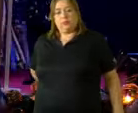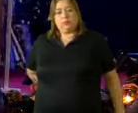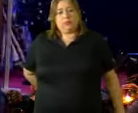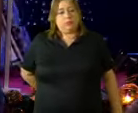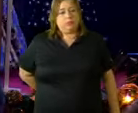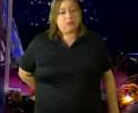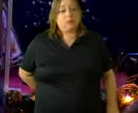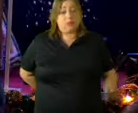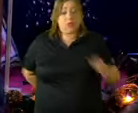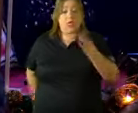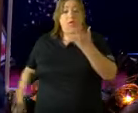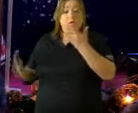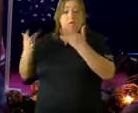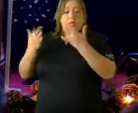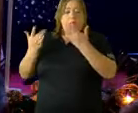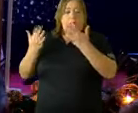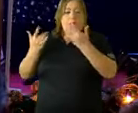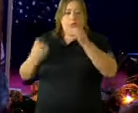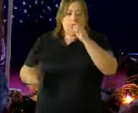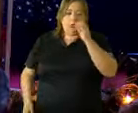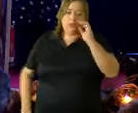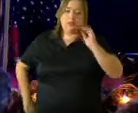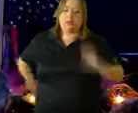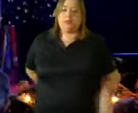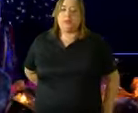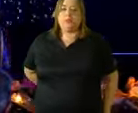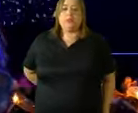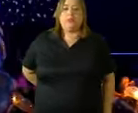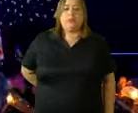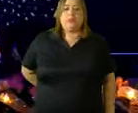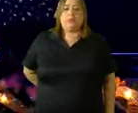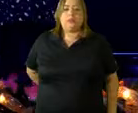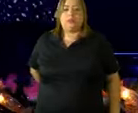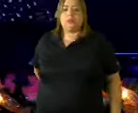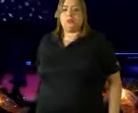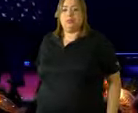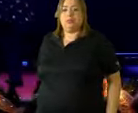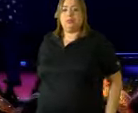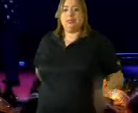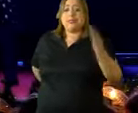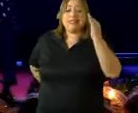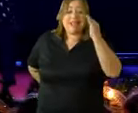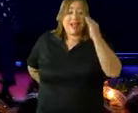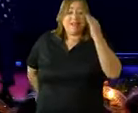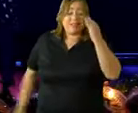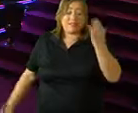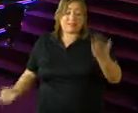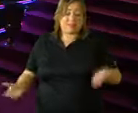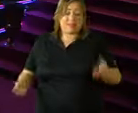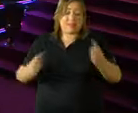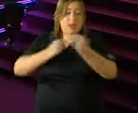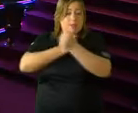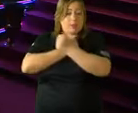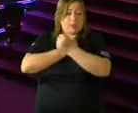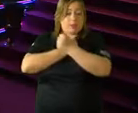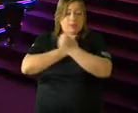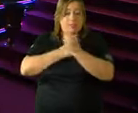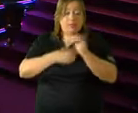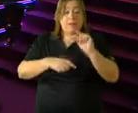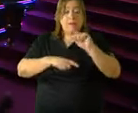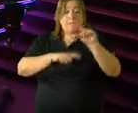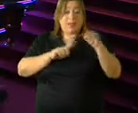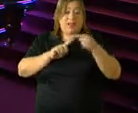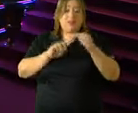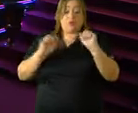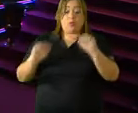Te estoy esperando. Hay alguien más. Yo los felicito. ¿Sabes qué, mi amor? No hay nada imposible